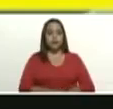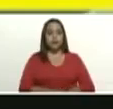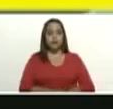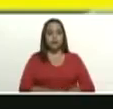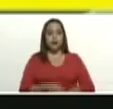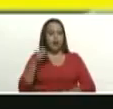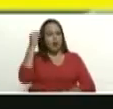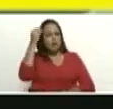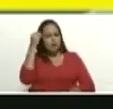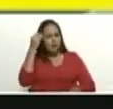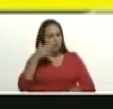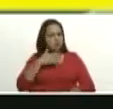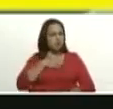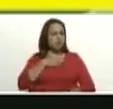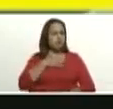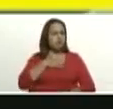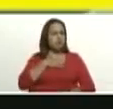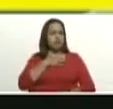creo que